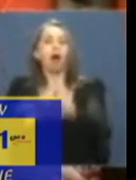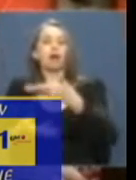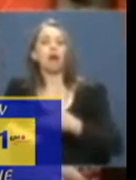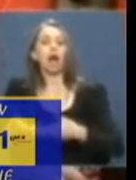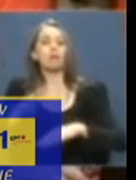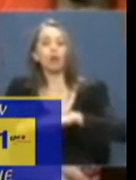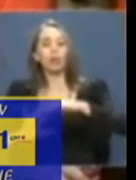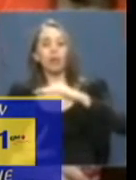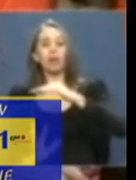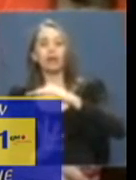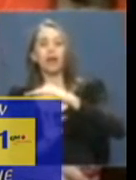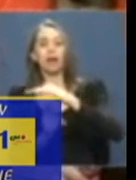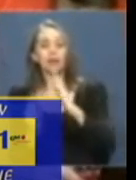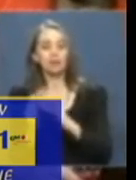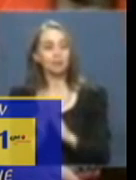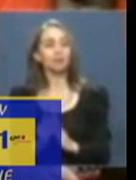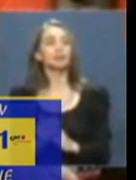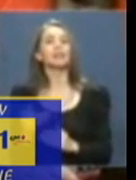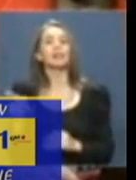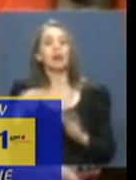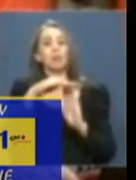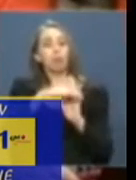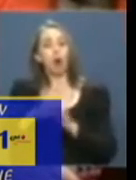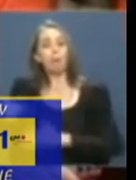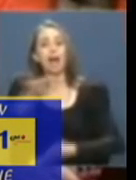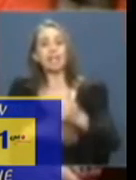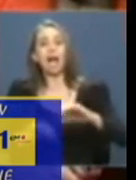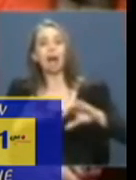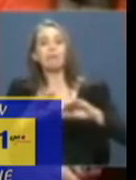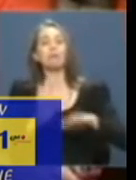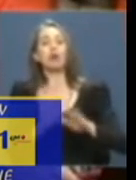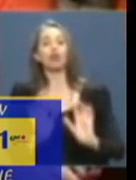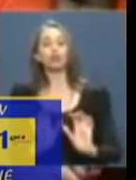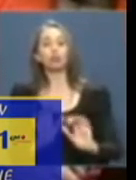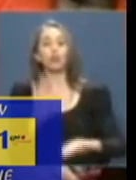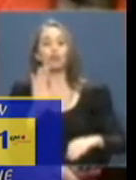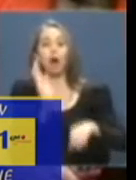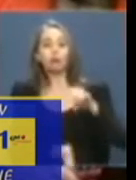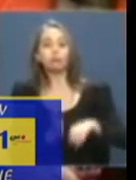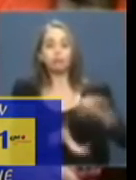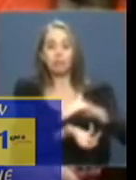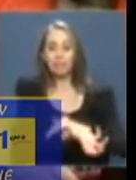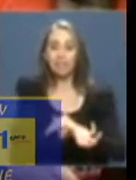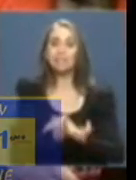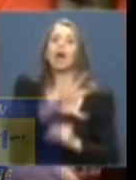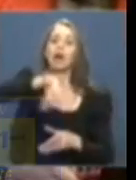por supuesto que este programa de recambios tiene que considerar a la comuna de puerta dicen debido a los altos índices de contaminación